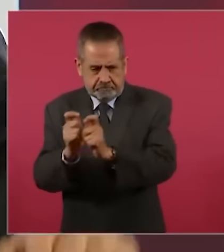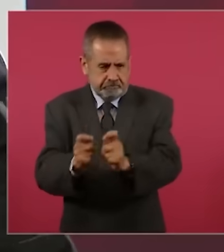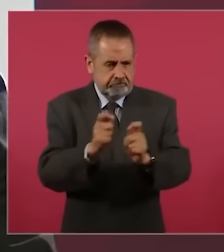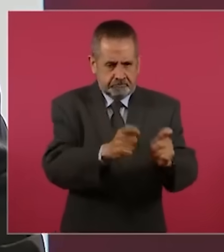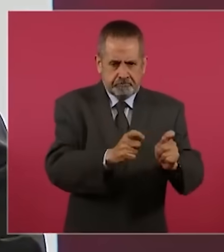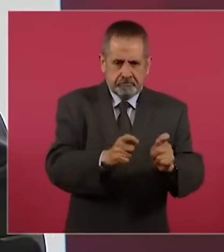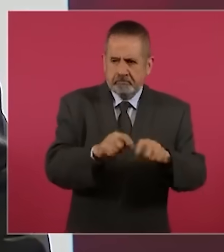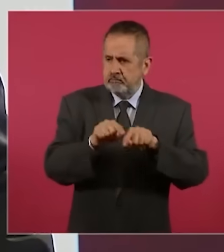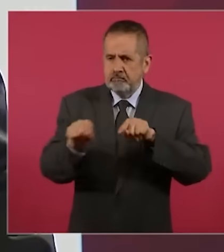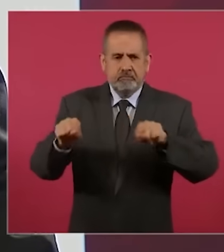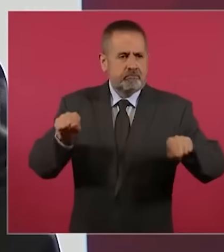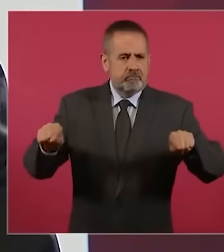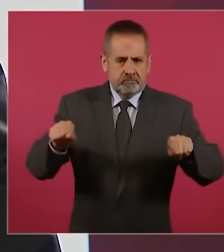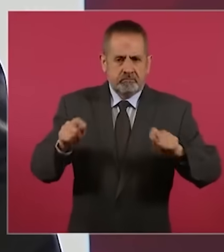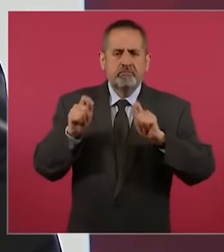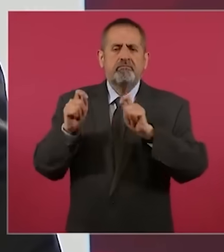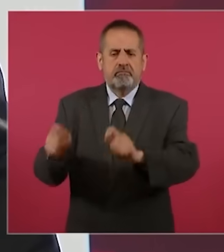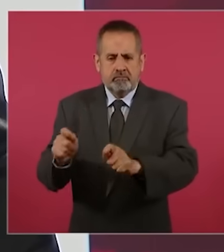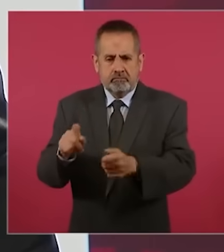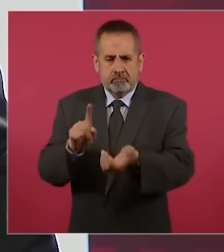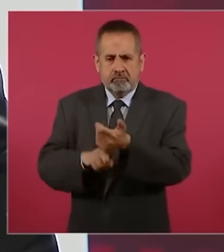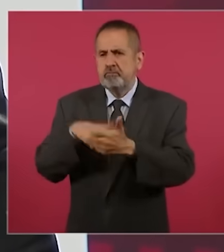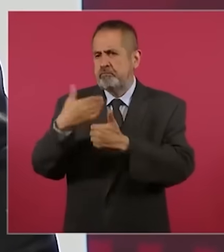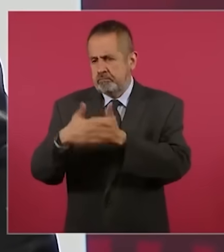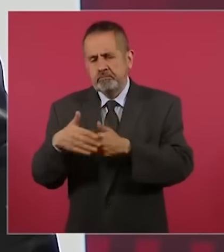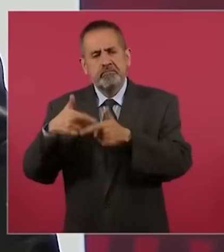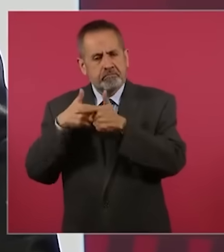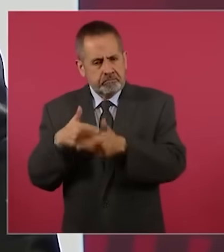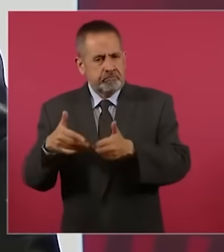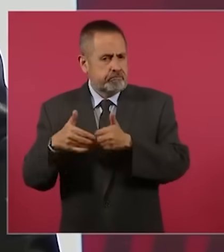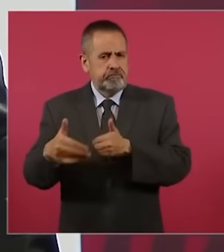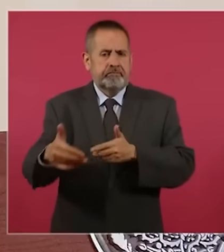su lugar, su espacio.